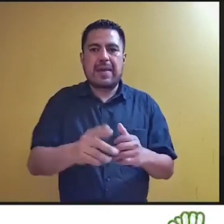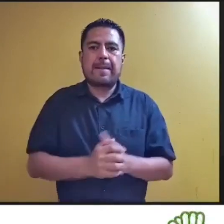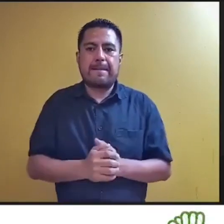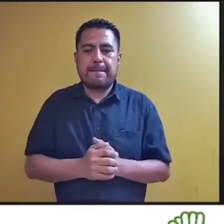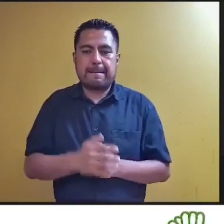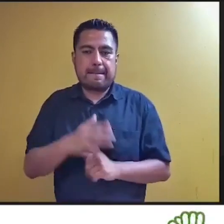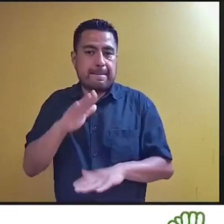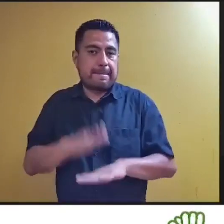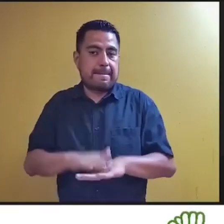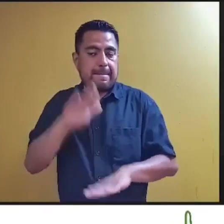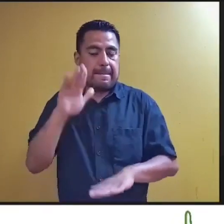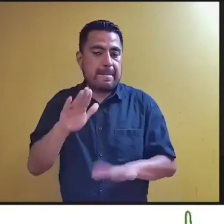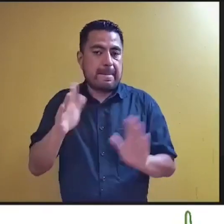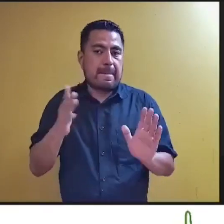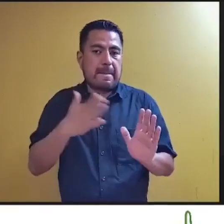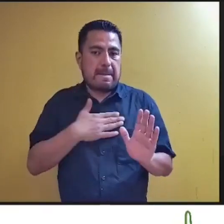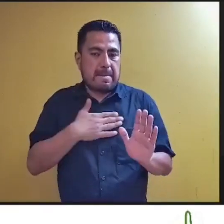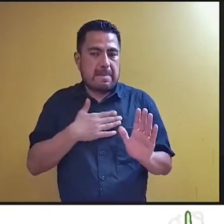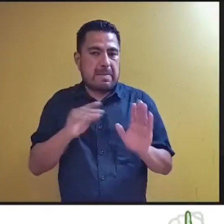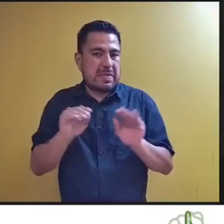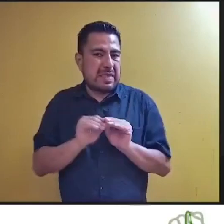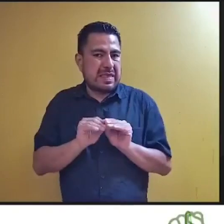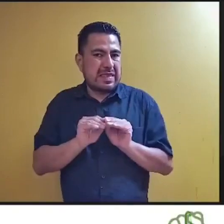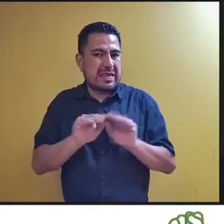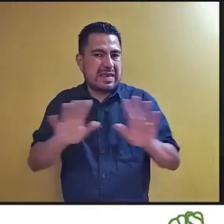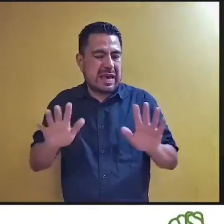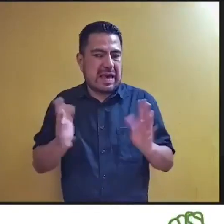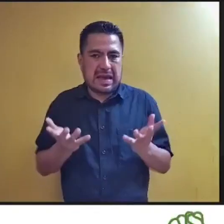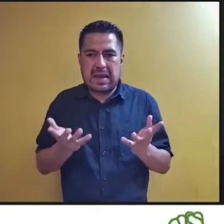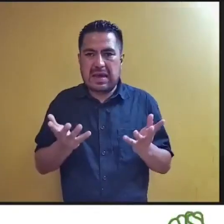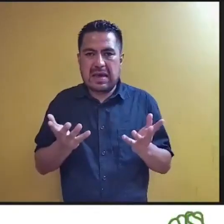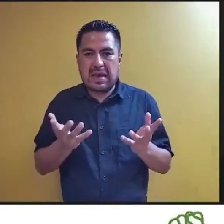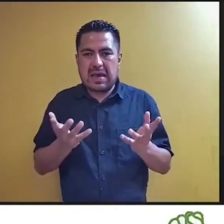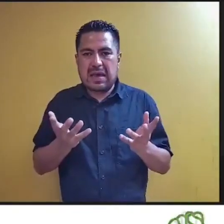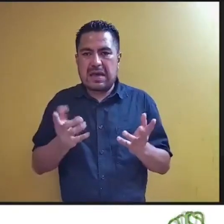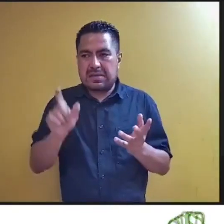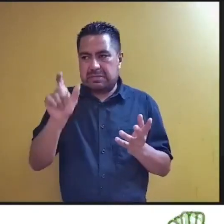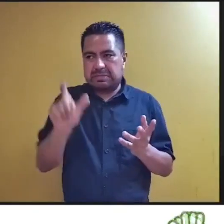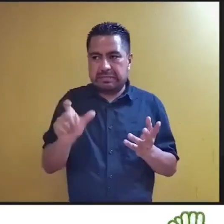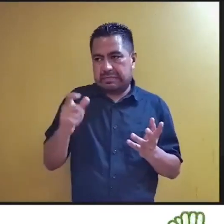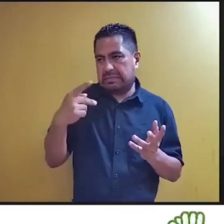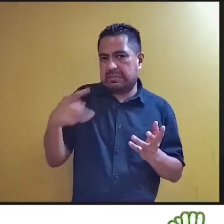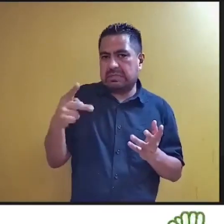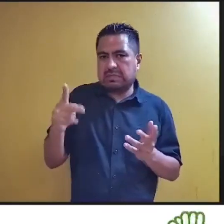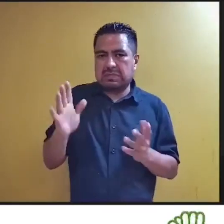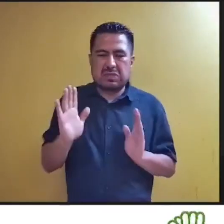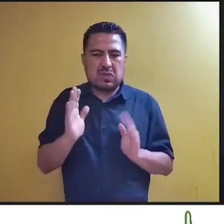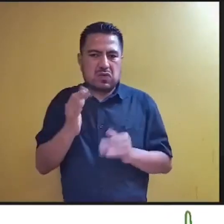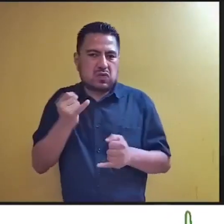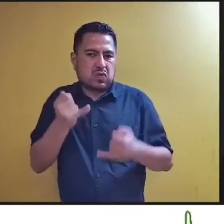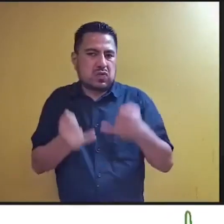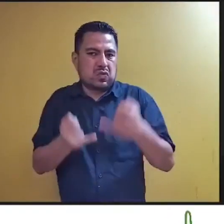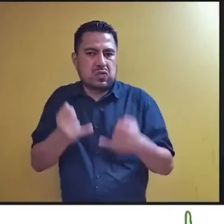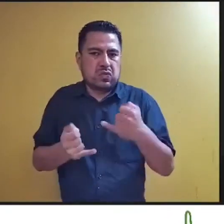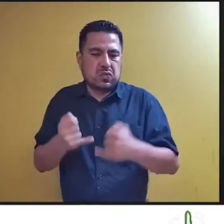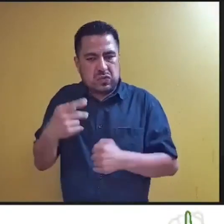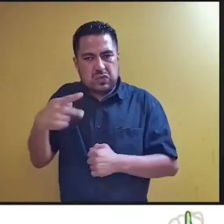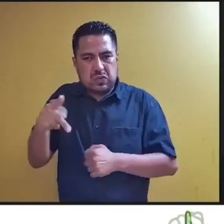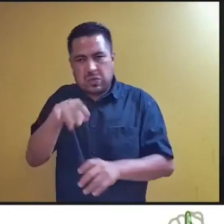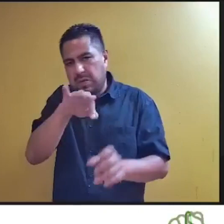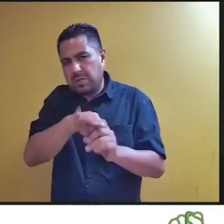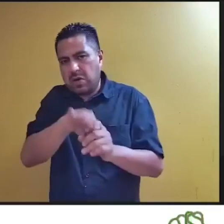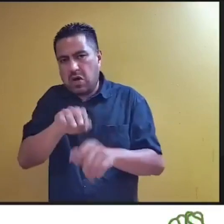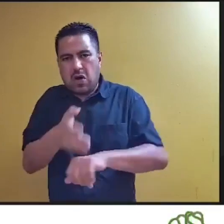Me queda muy clara la posición o el posicionamiento jurídico en su voto particular